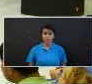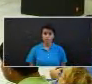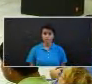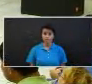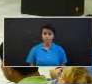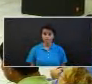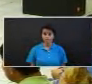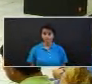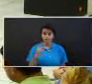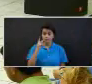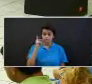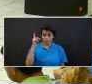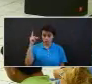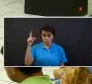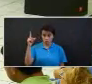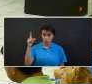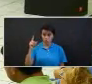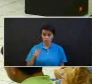Señor,